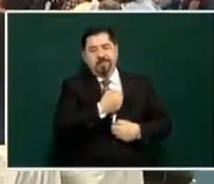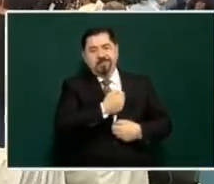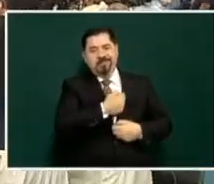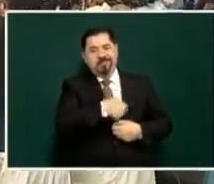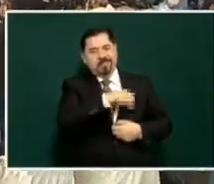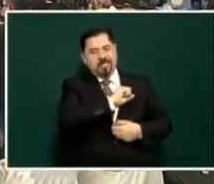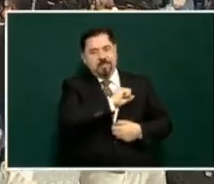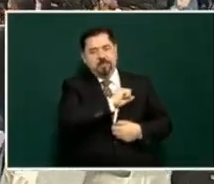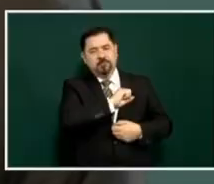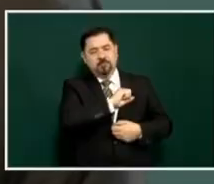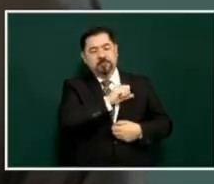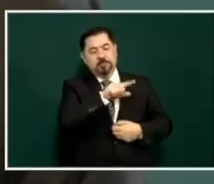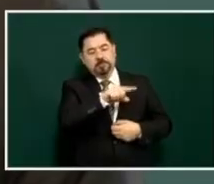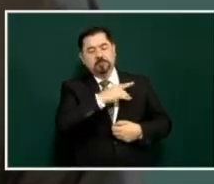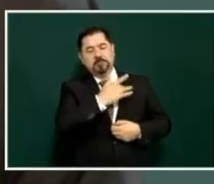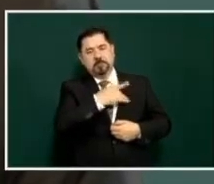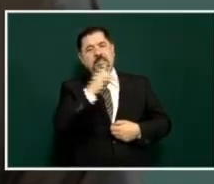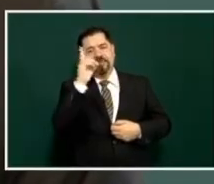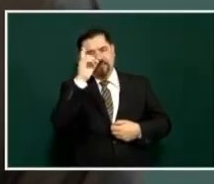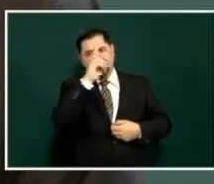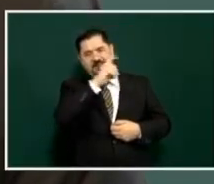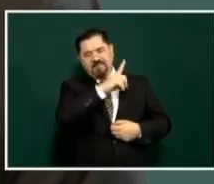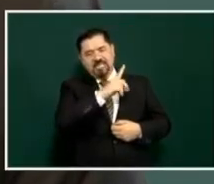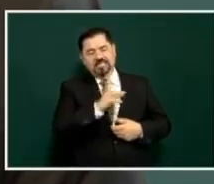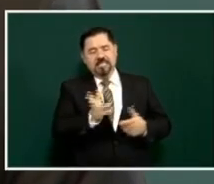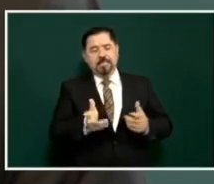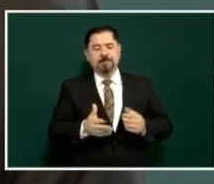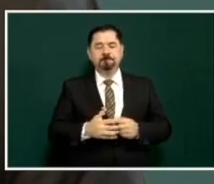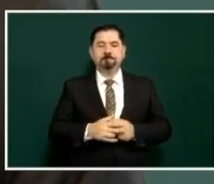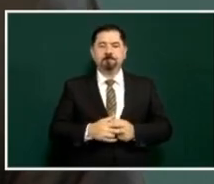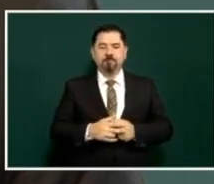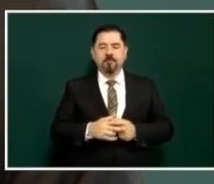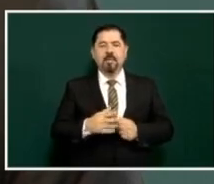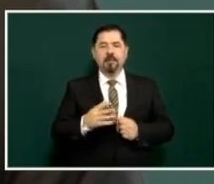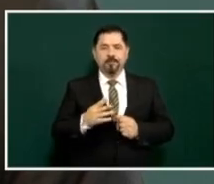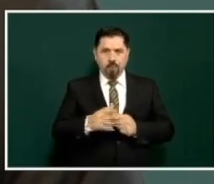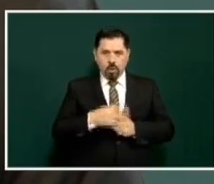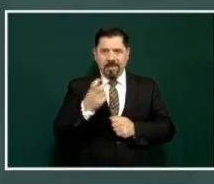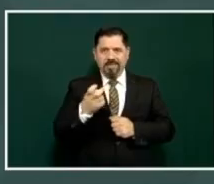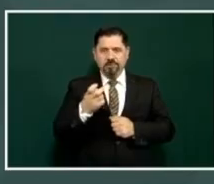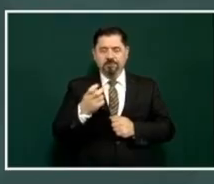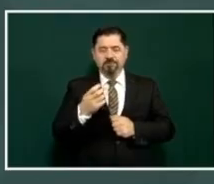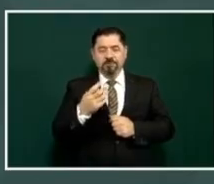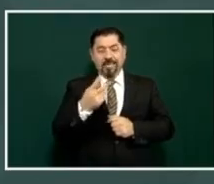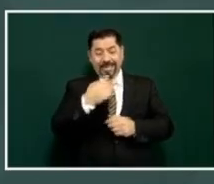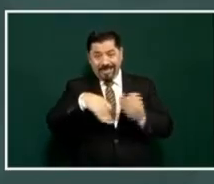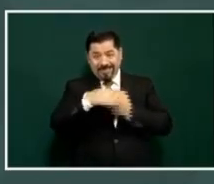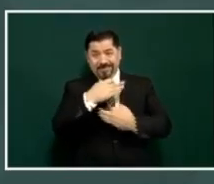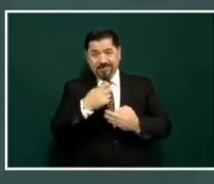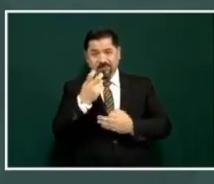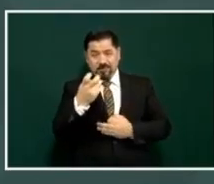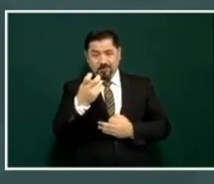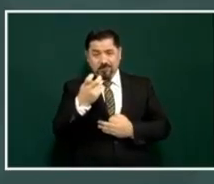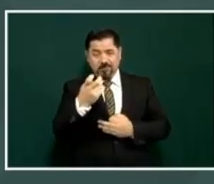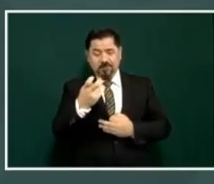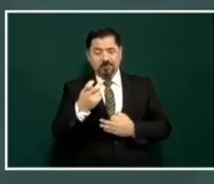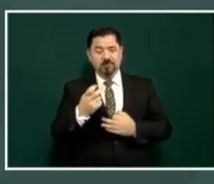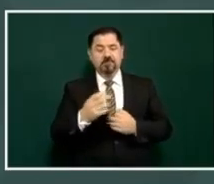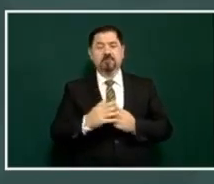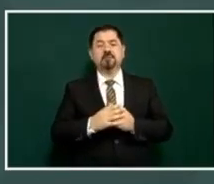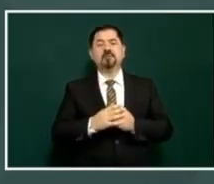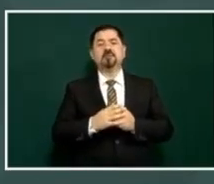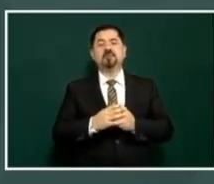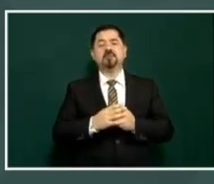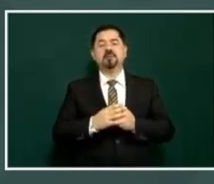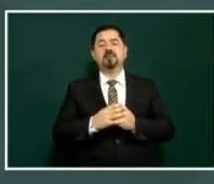Sobre la reunión privada que sostendrá con padres de niños víctimas del incendio de la guardería ABC, el presidente López Obrador adelantó que